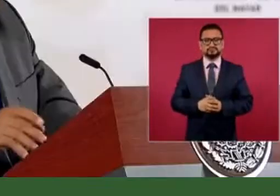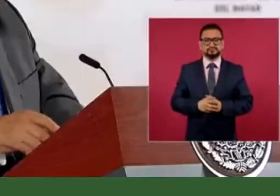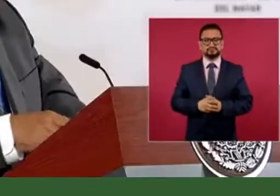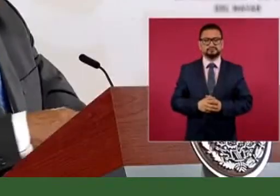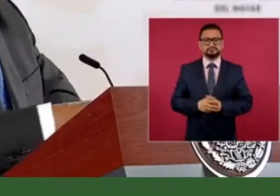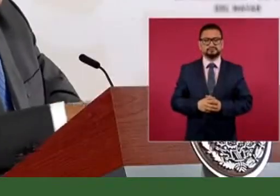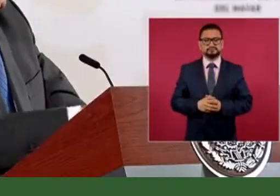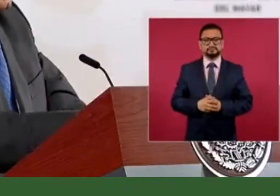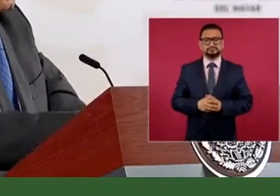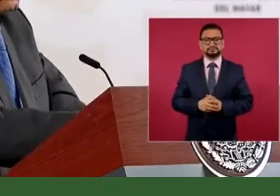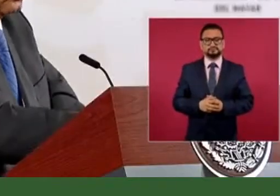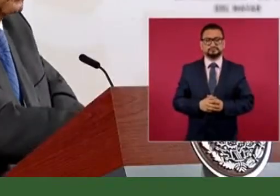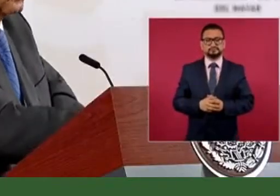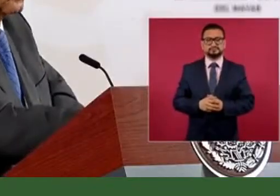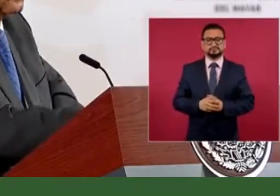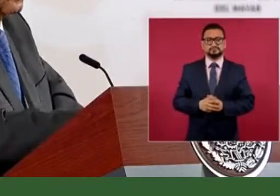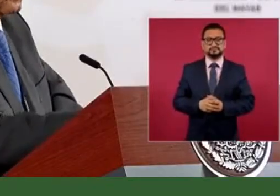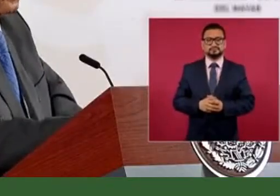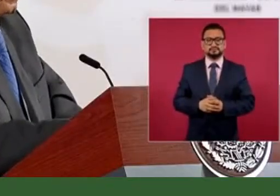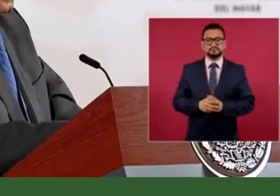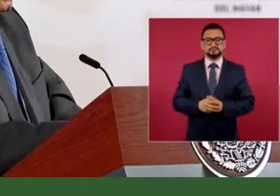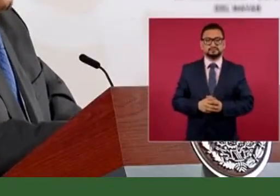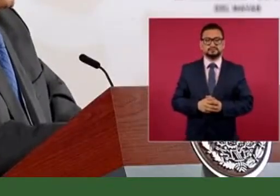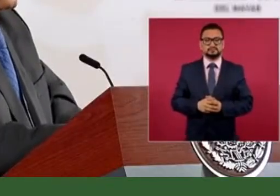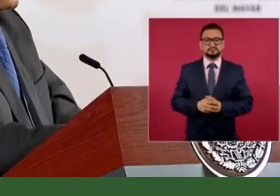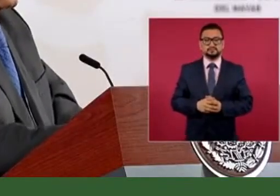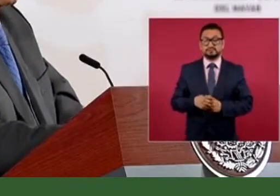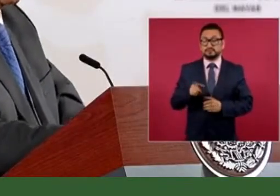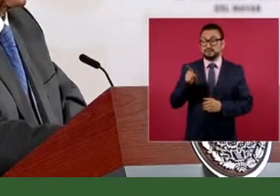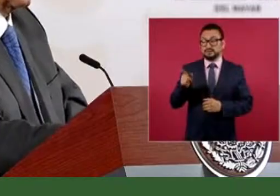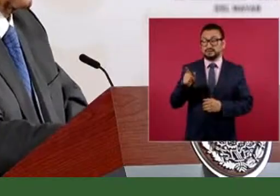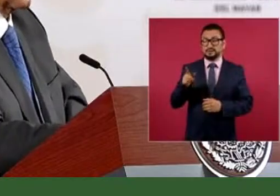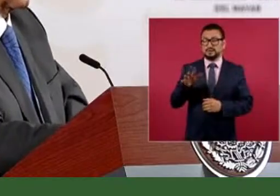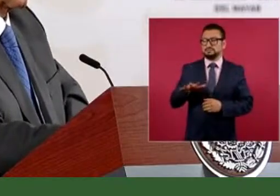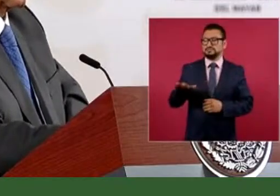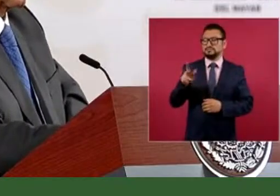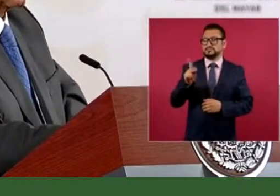lo que llevó a que el PRD